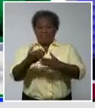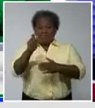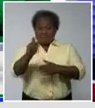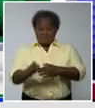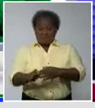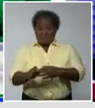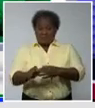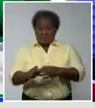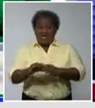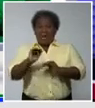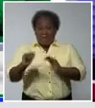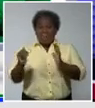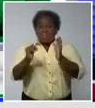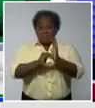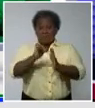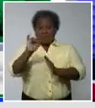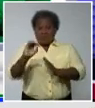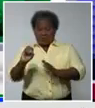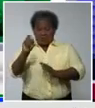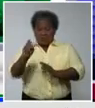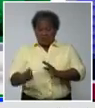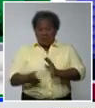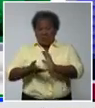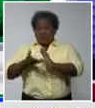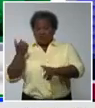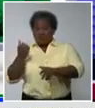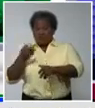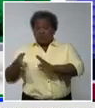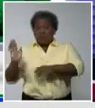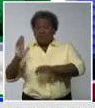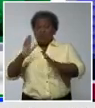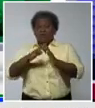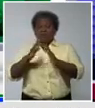esas 1.060 altas ayer representan